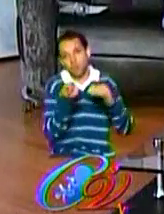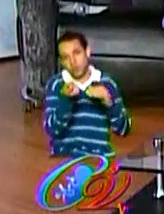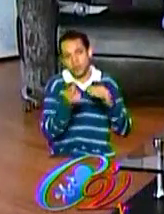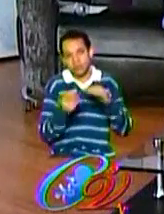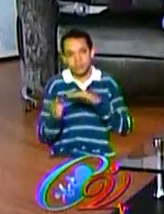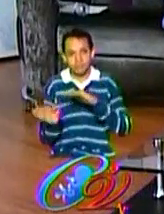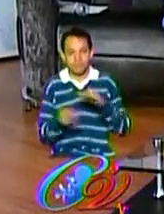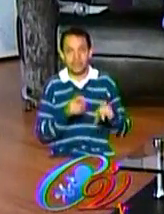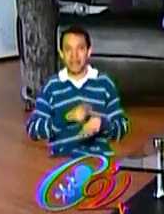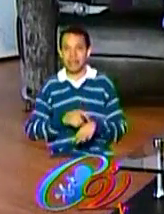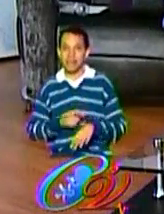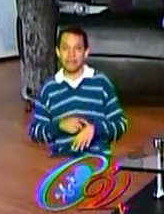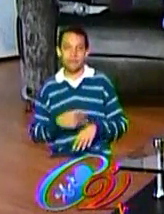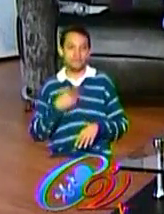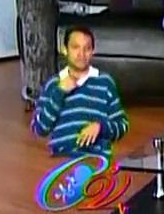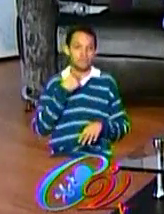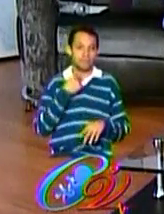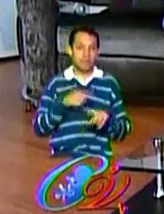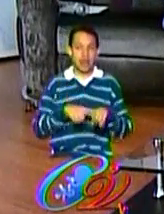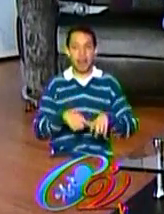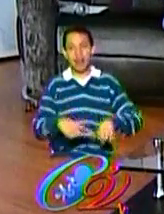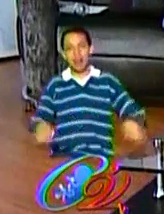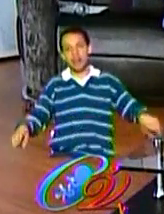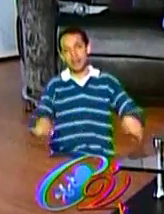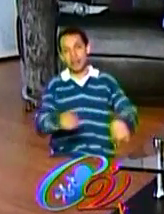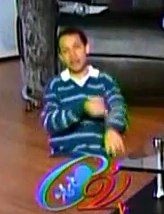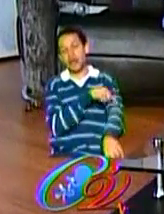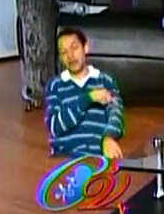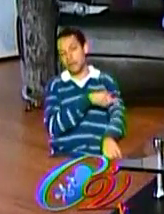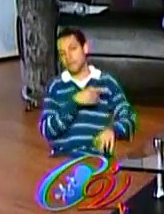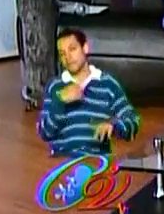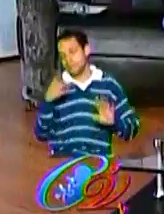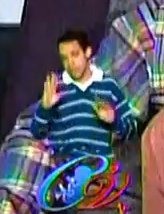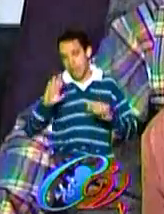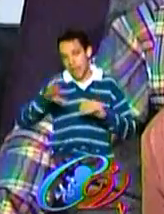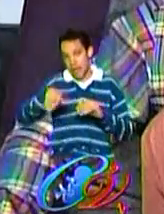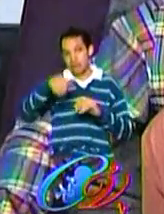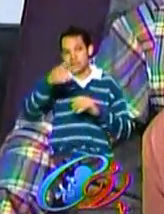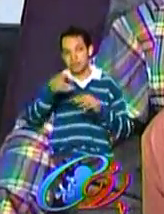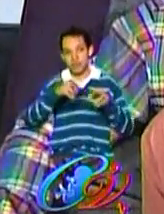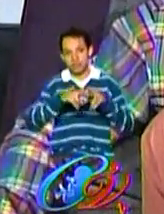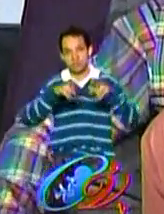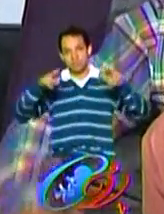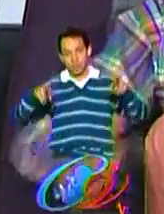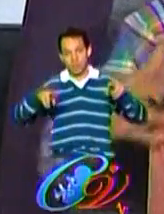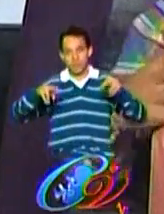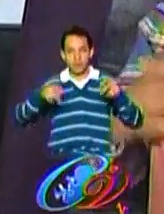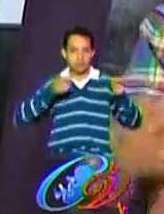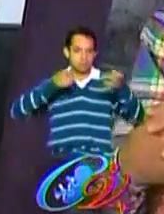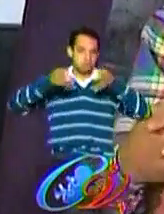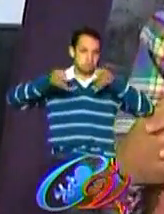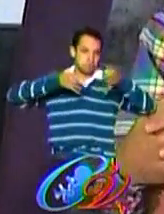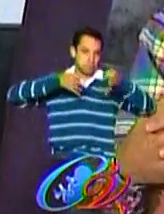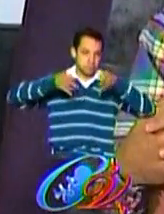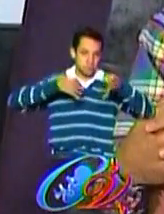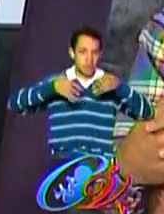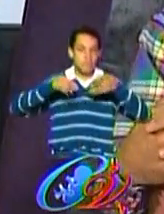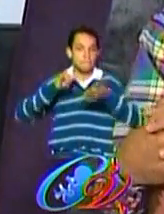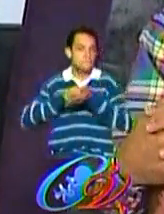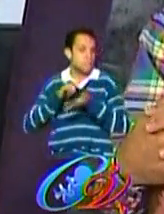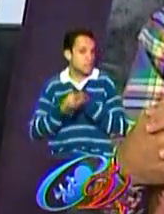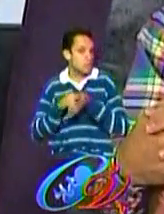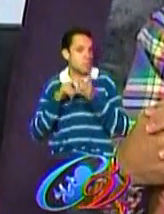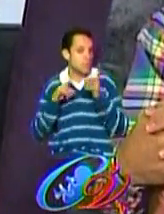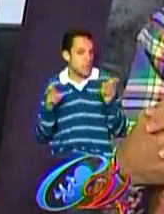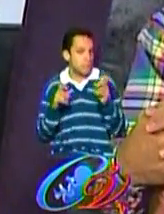el tiempo se nos acabó, este es un tema muy largo, ustedes nos disculparán, vamos a tratar de hacer otro tipo de programa de esta especie